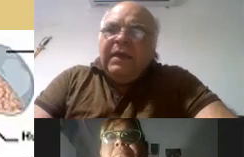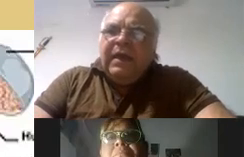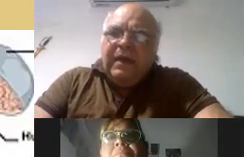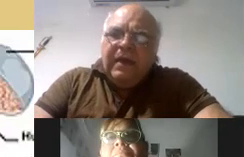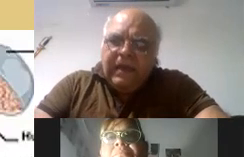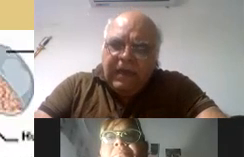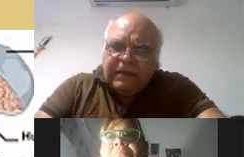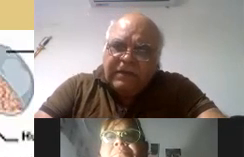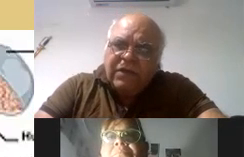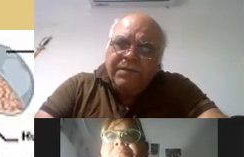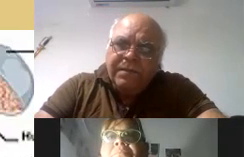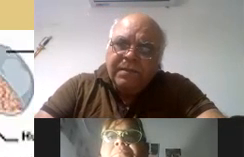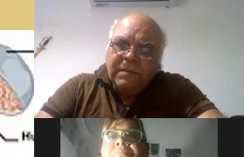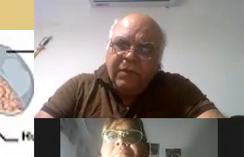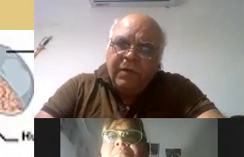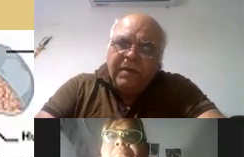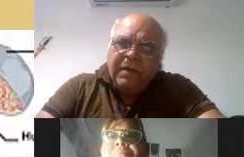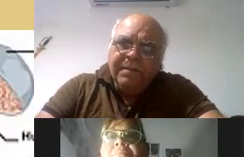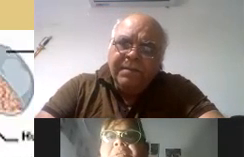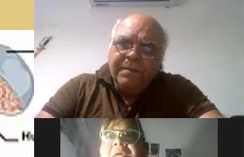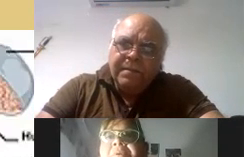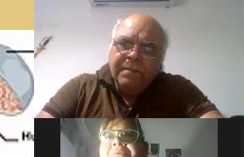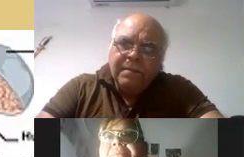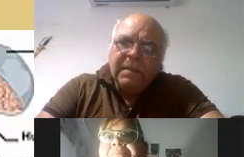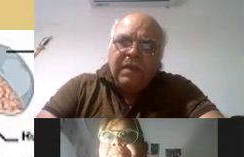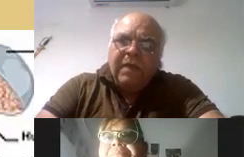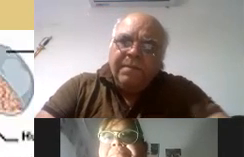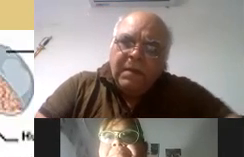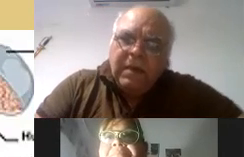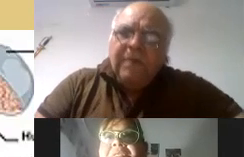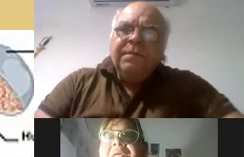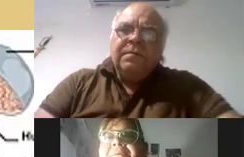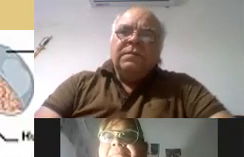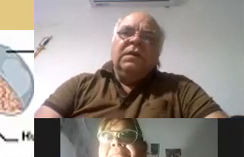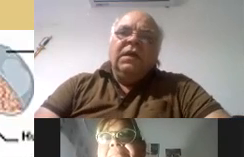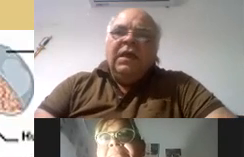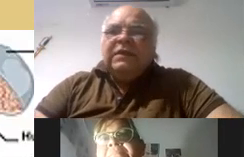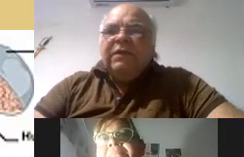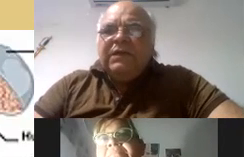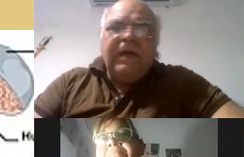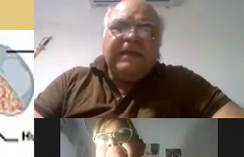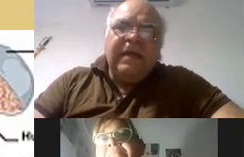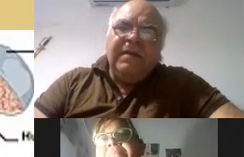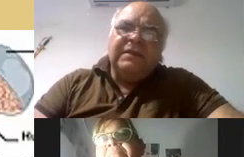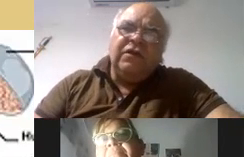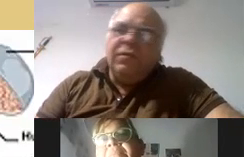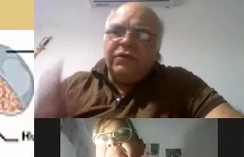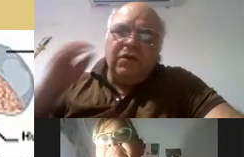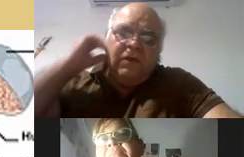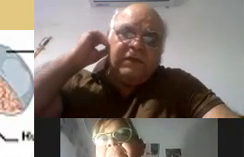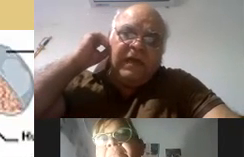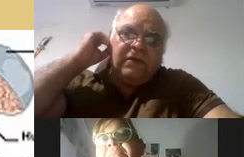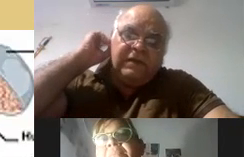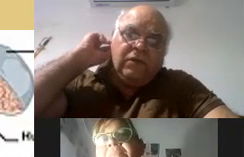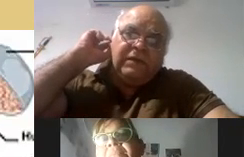Bueno, ¿ven este hueso? ¿Lo pueden ver? Bien. Este hueso básicamente, como